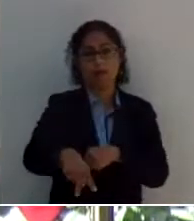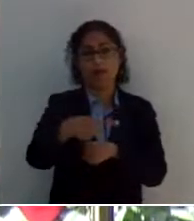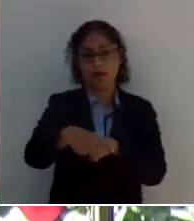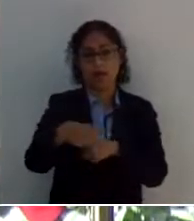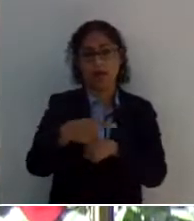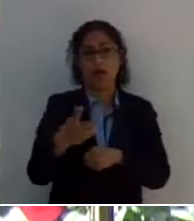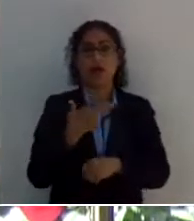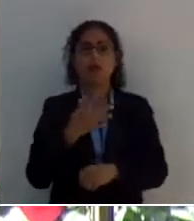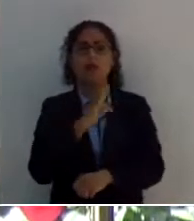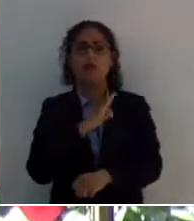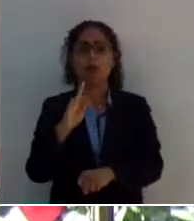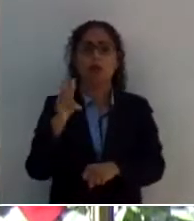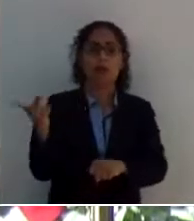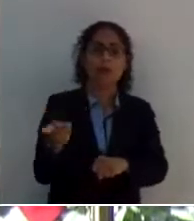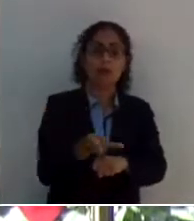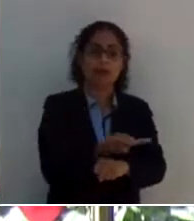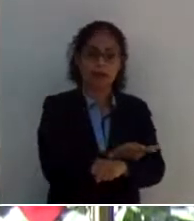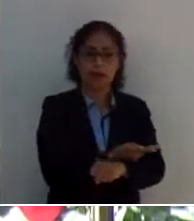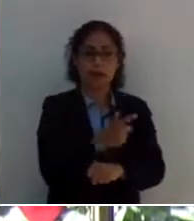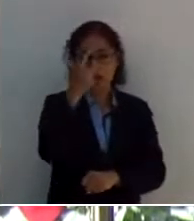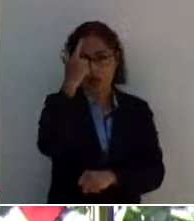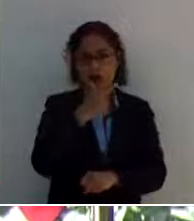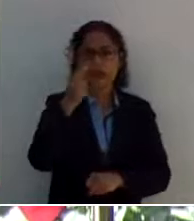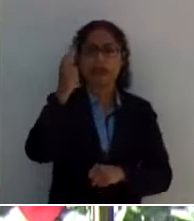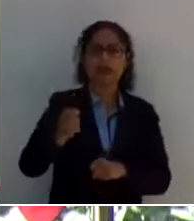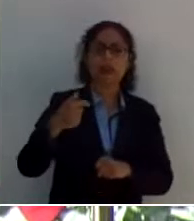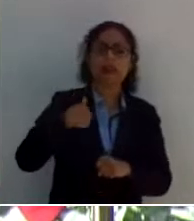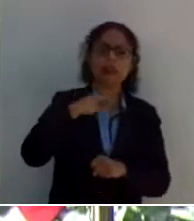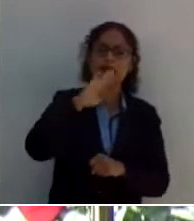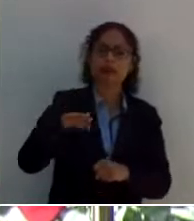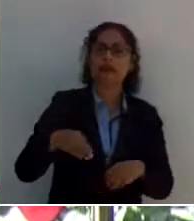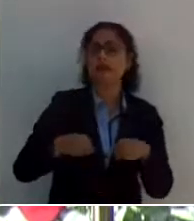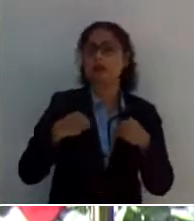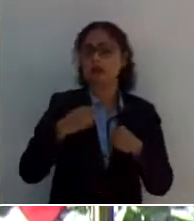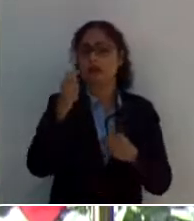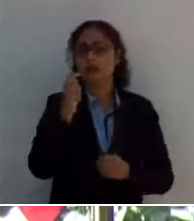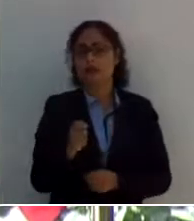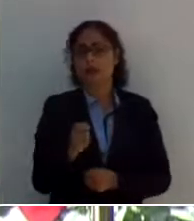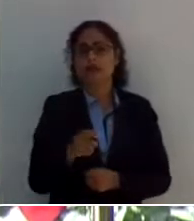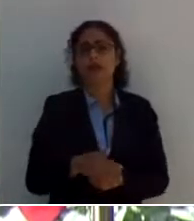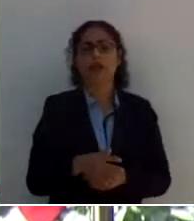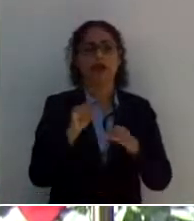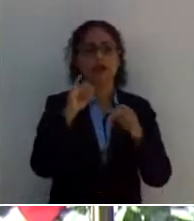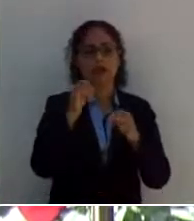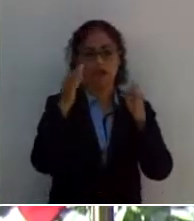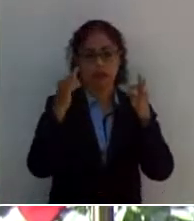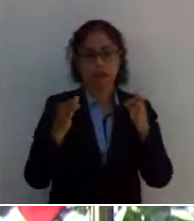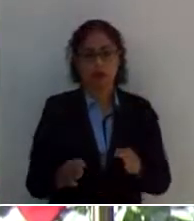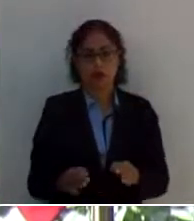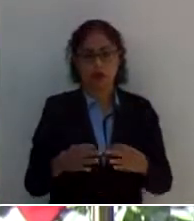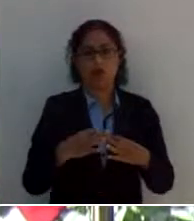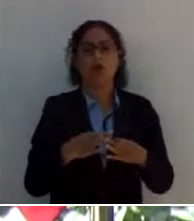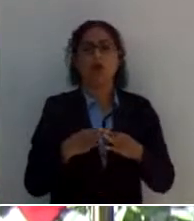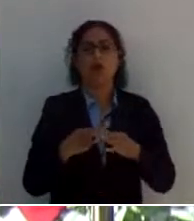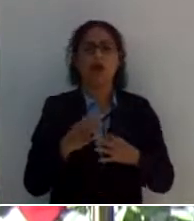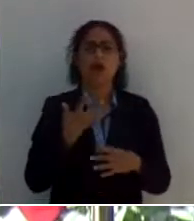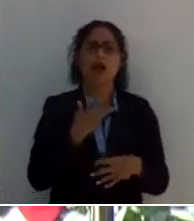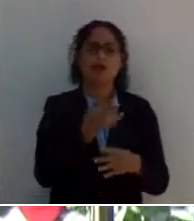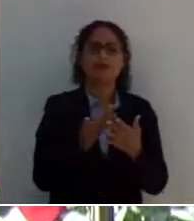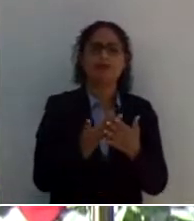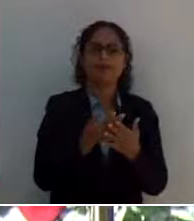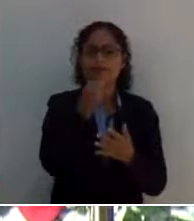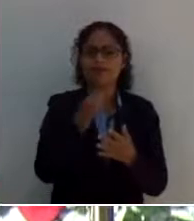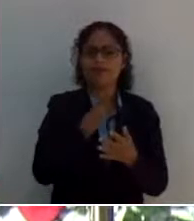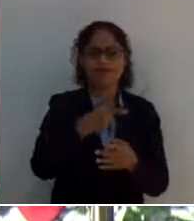podría pasar aquella noche era incierto. Lo que sí era seguro es que delincuentes estaban a nuestra espera y que yo y